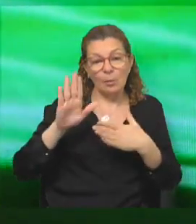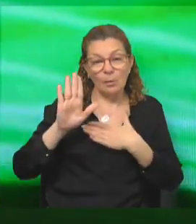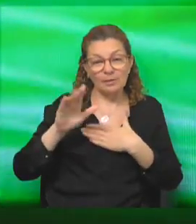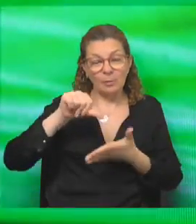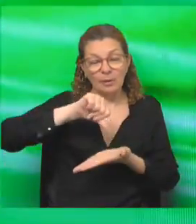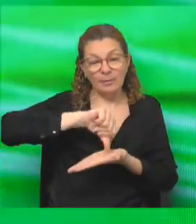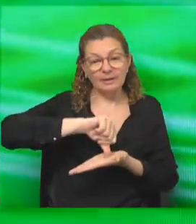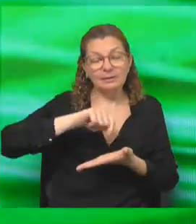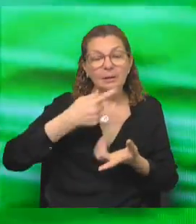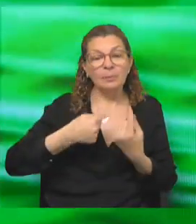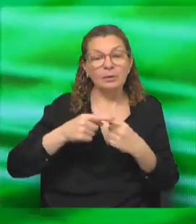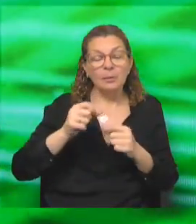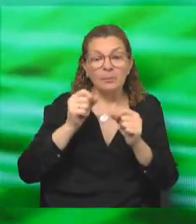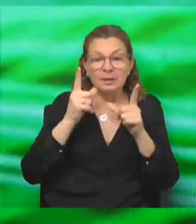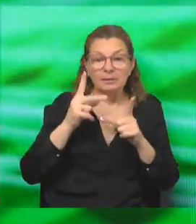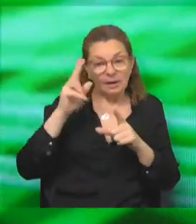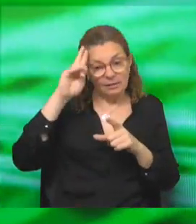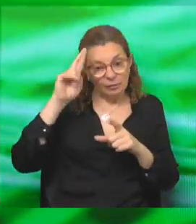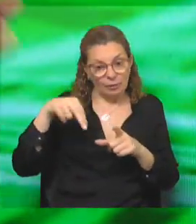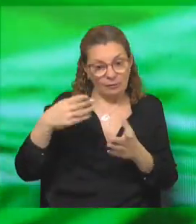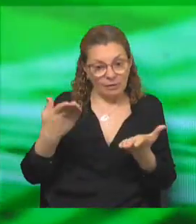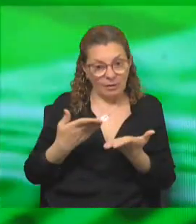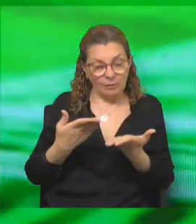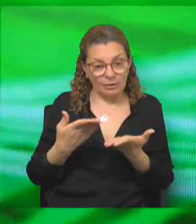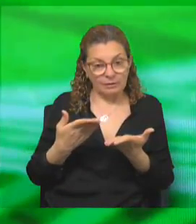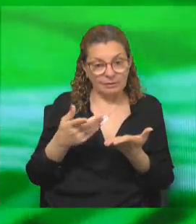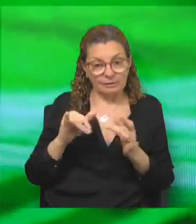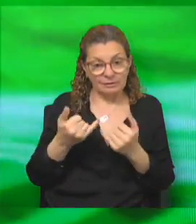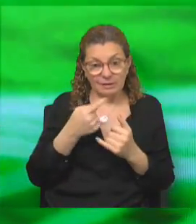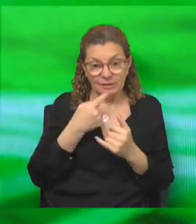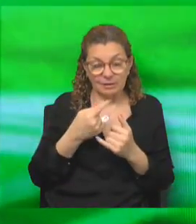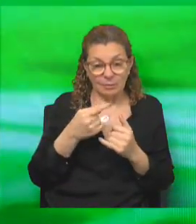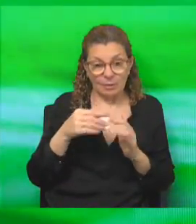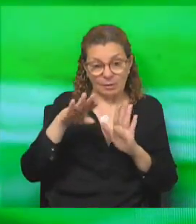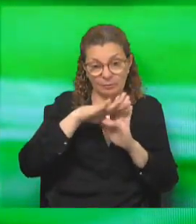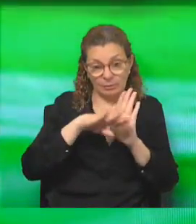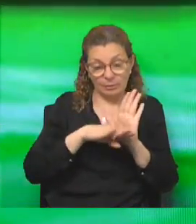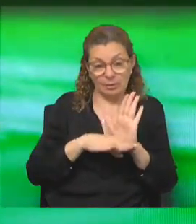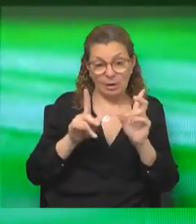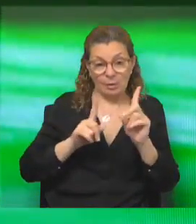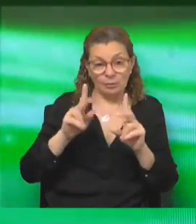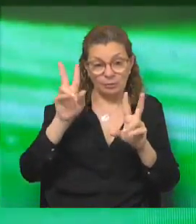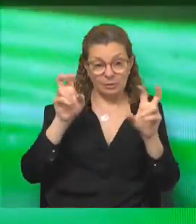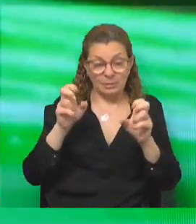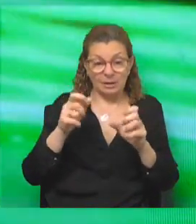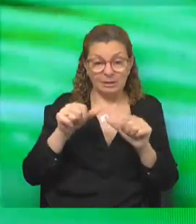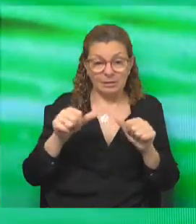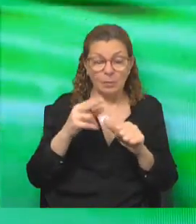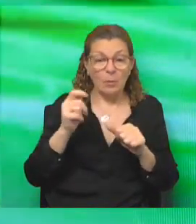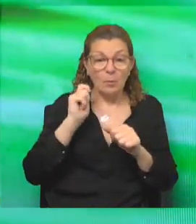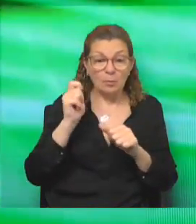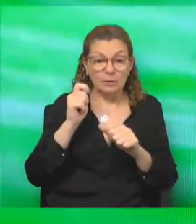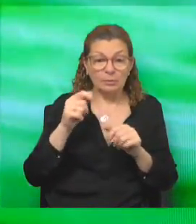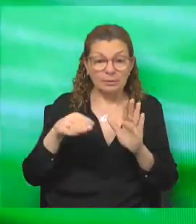el país y entonces nos parecía que era razonable de hecho nosotros ya definimos algunos temas los hicimos públicos que nos parecía que